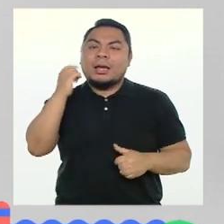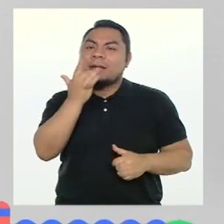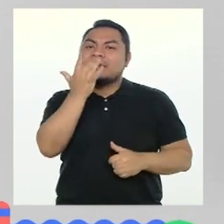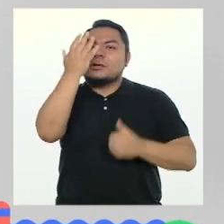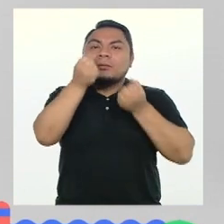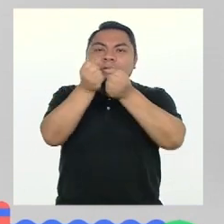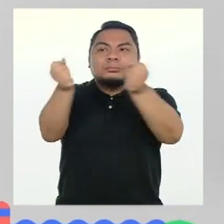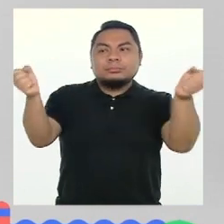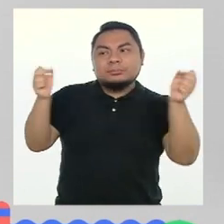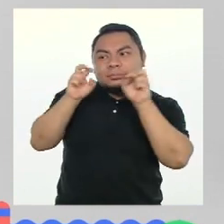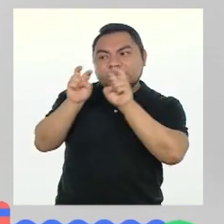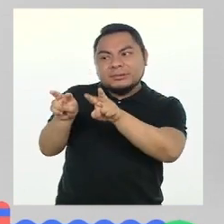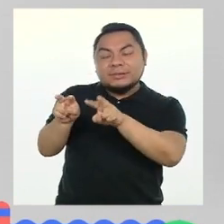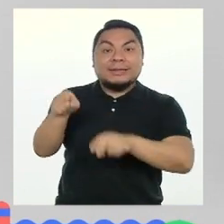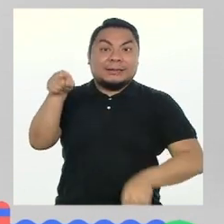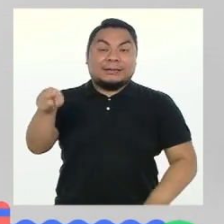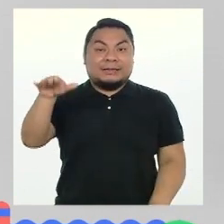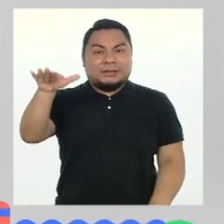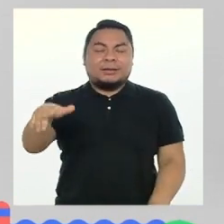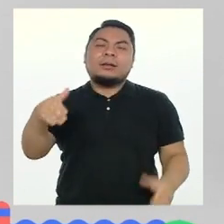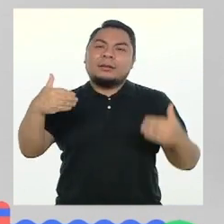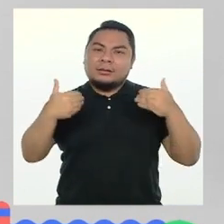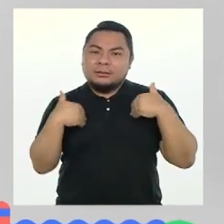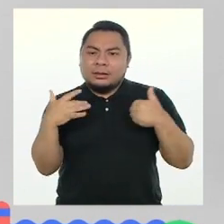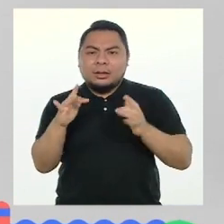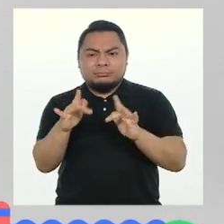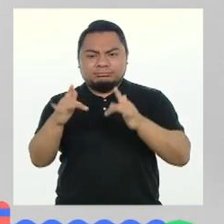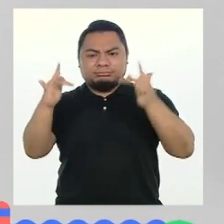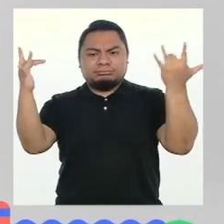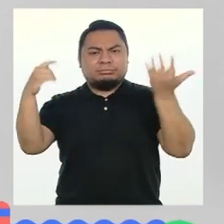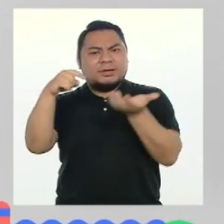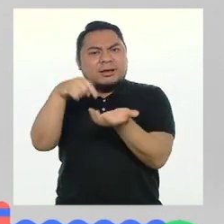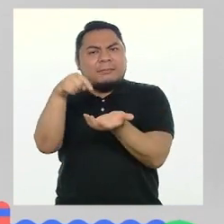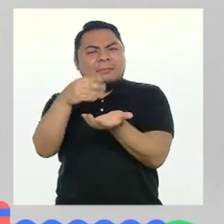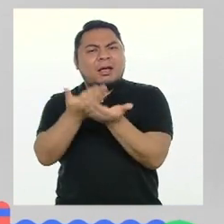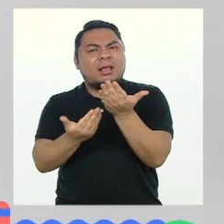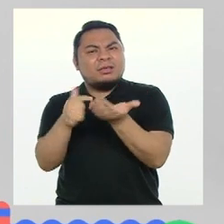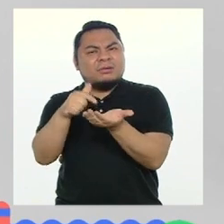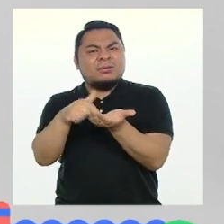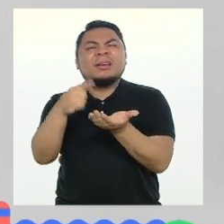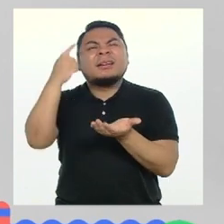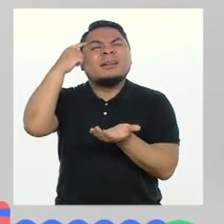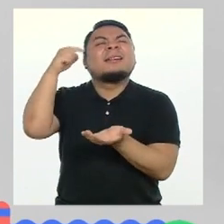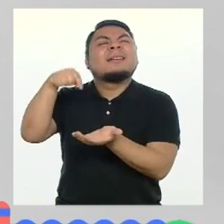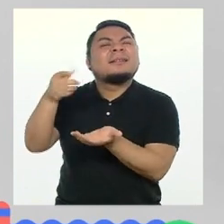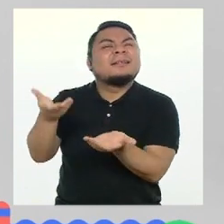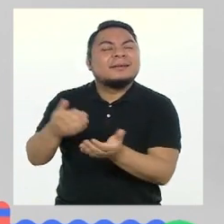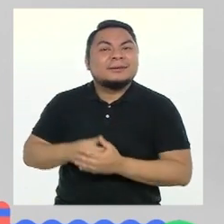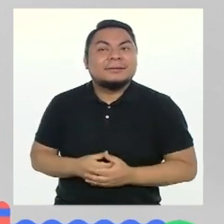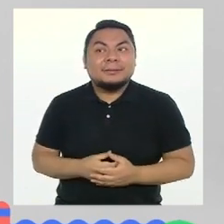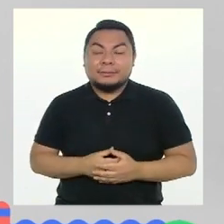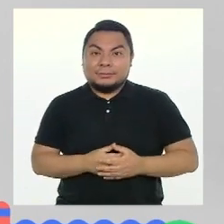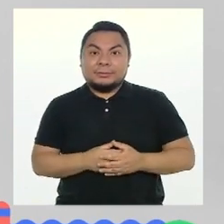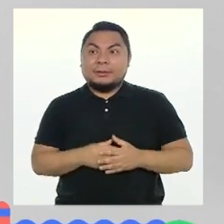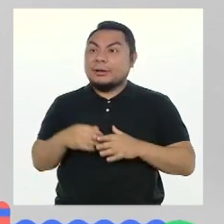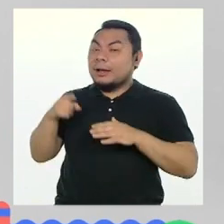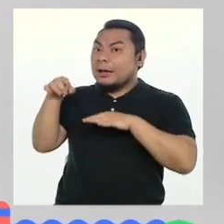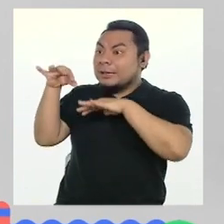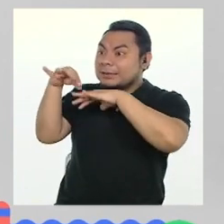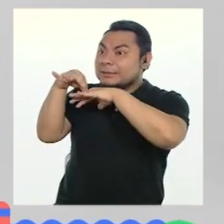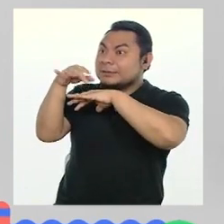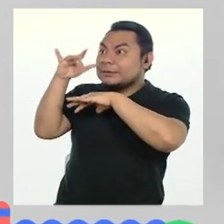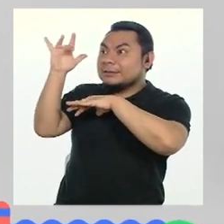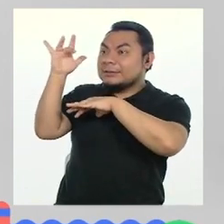ventana y ella tenía algo brillante en la mano. ¿Adivinan qué era? Un diamante.